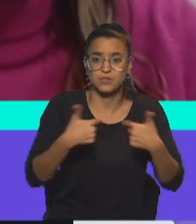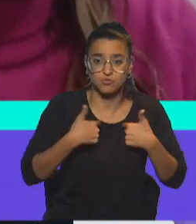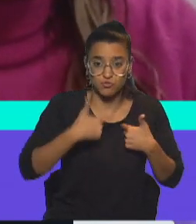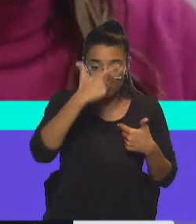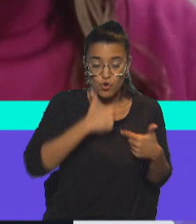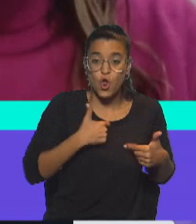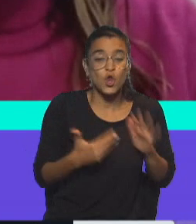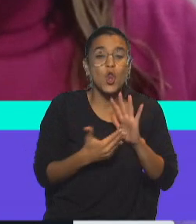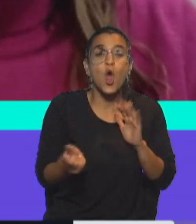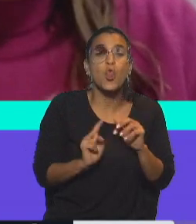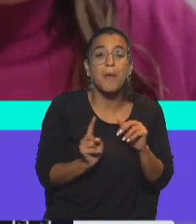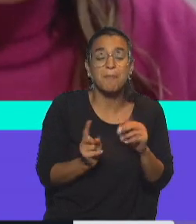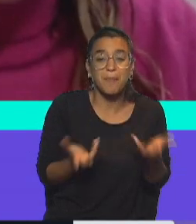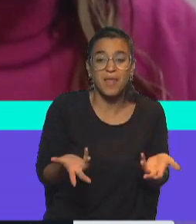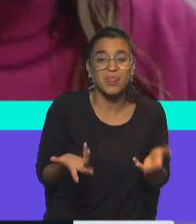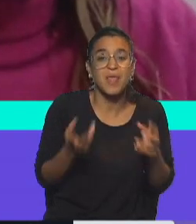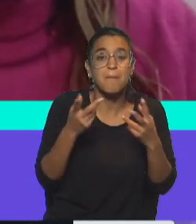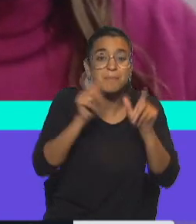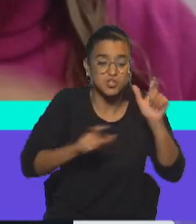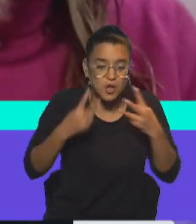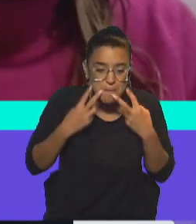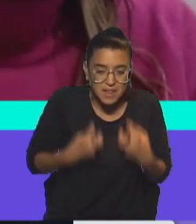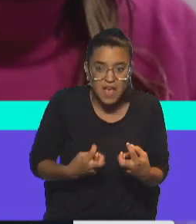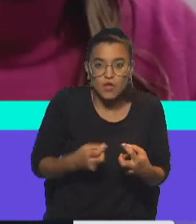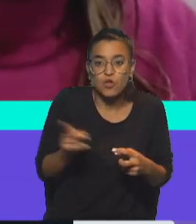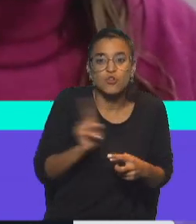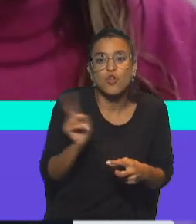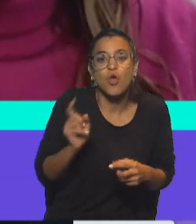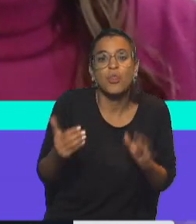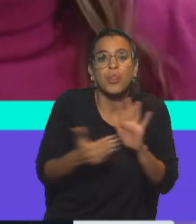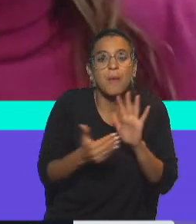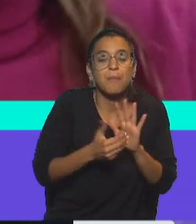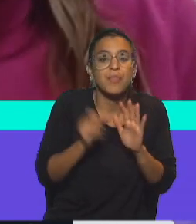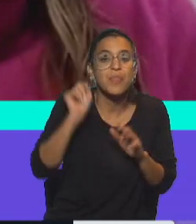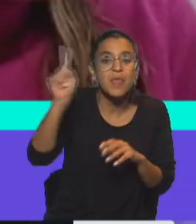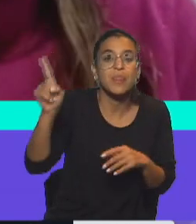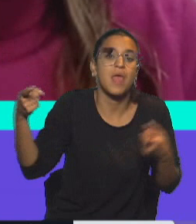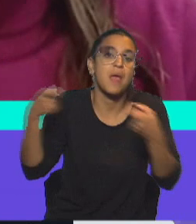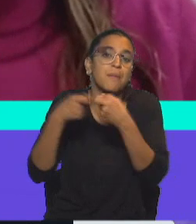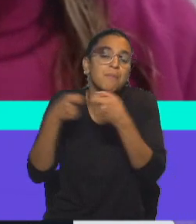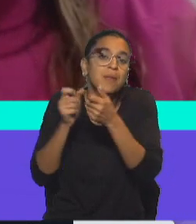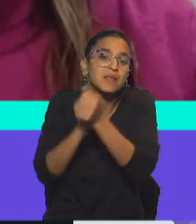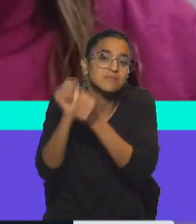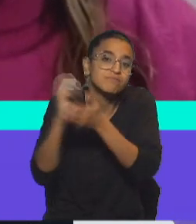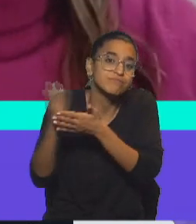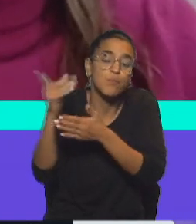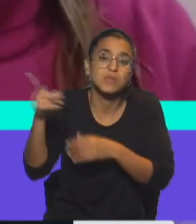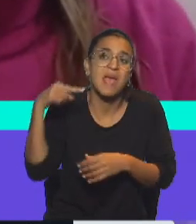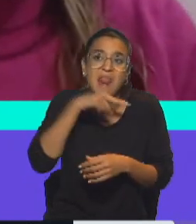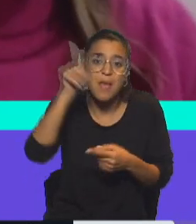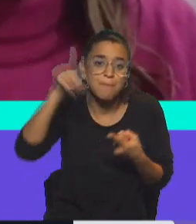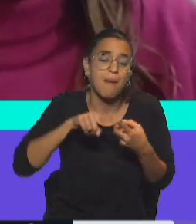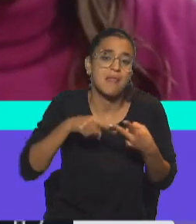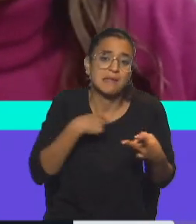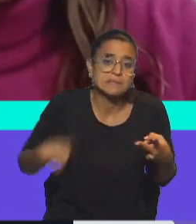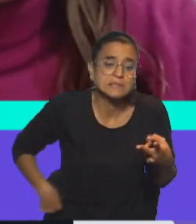no depende de los investigadores del estudio, sino que depende de el sponsor, que puede estar en Alemania, puede estar en